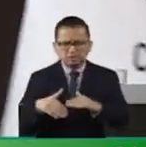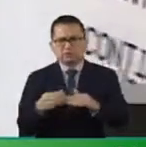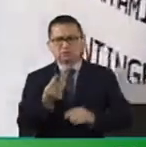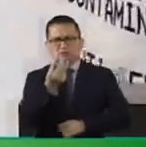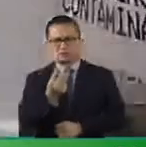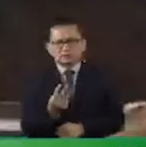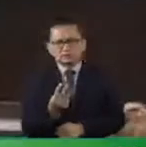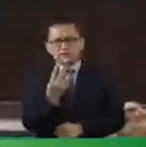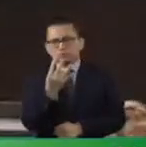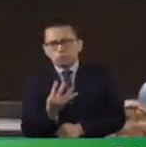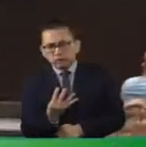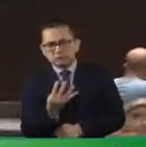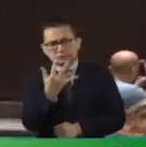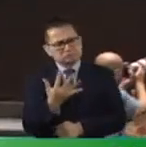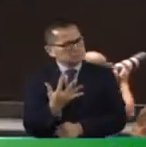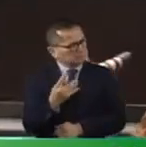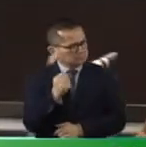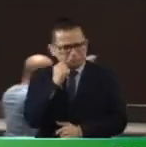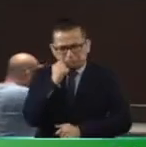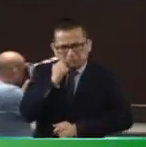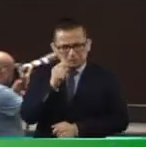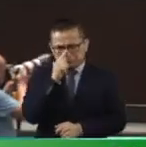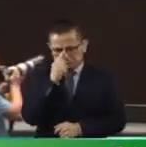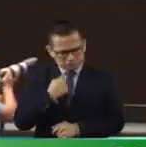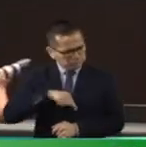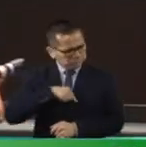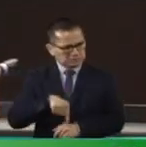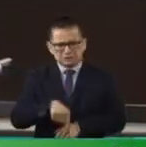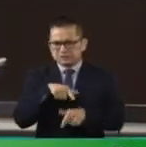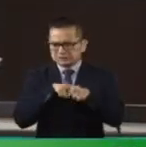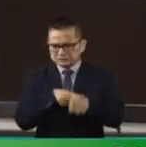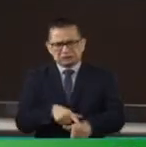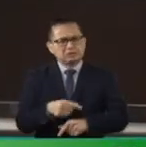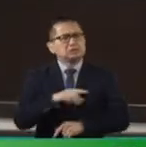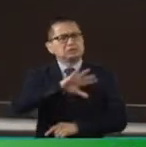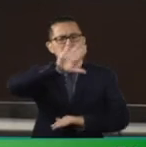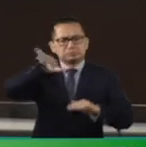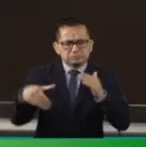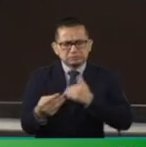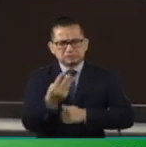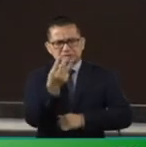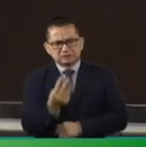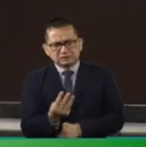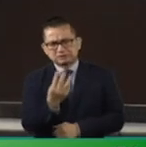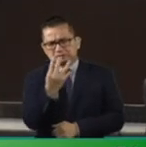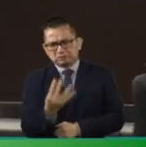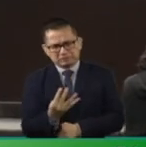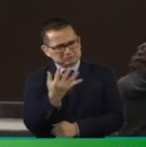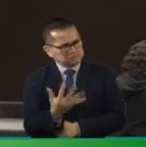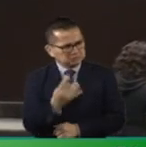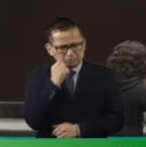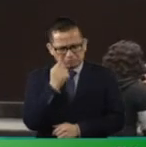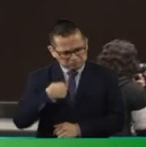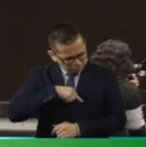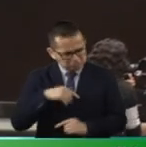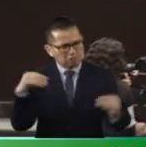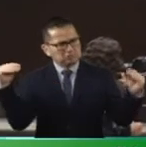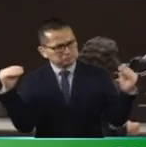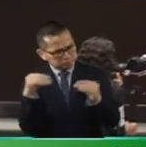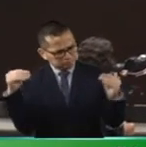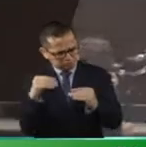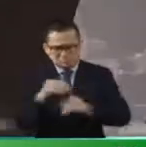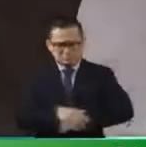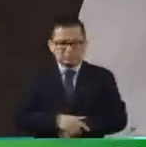mañana. Estaremos aquí hasta las 3, 4 o 5 de la mañana dando el debate, porque aquí no venimos a hacer